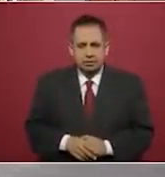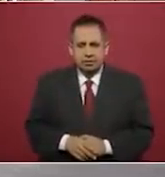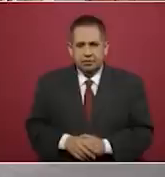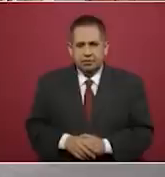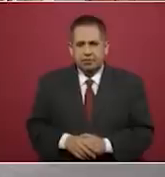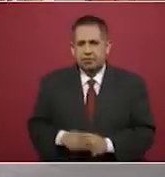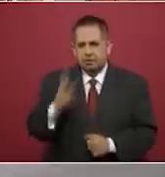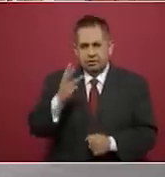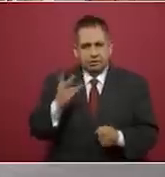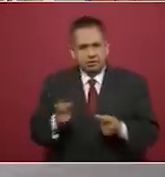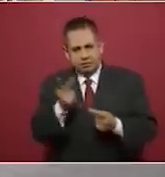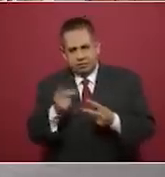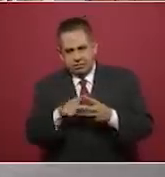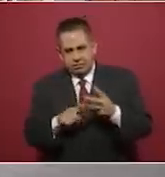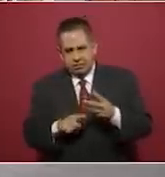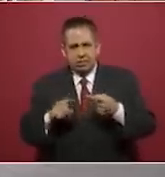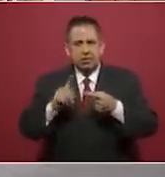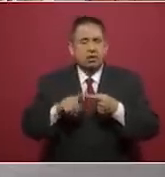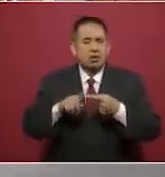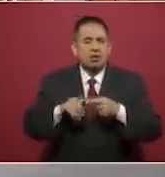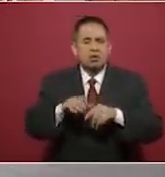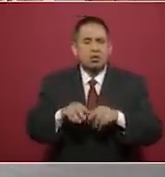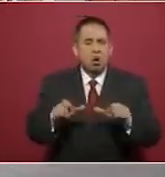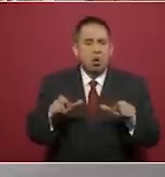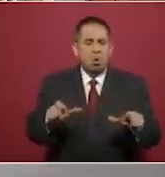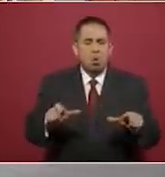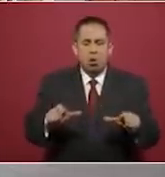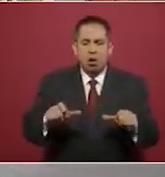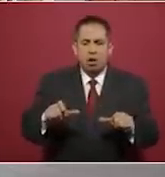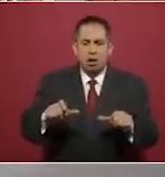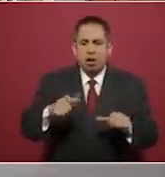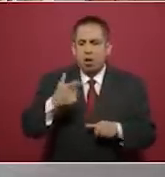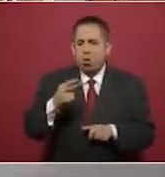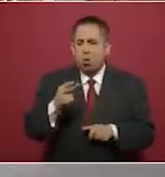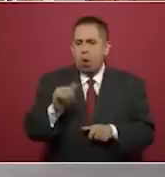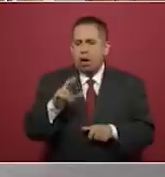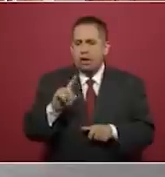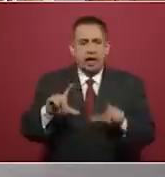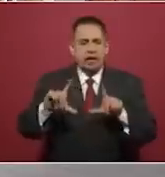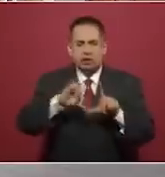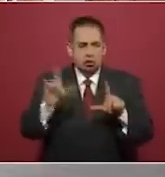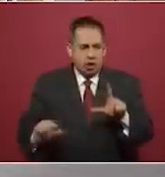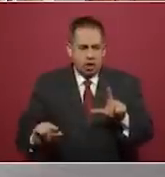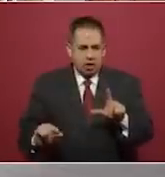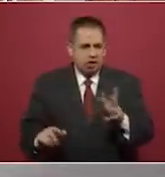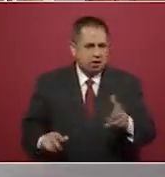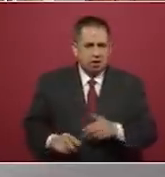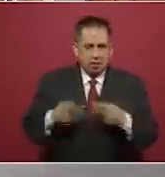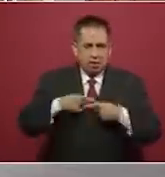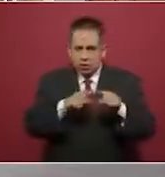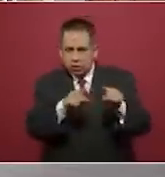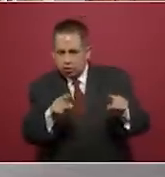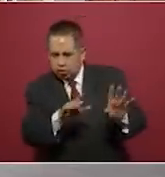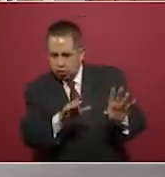son tres preguntas la primera tiene que ver con la conformación de la guarda nacional no tanto con los la gente que está aquí